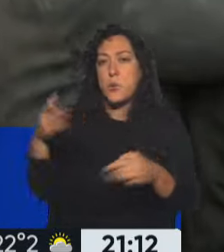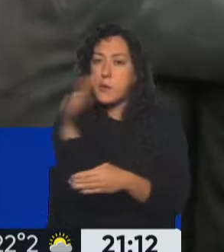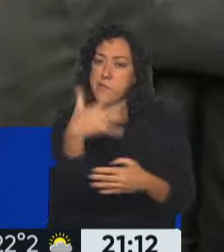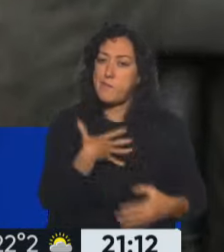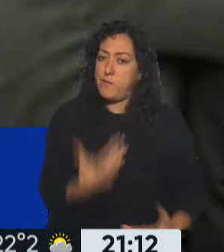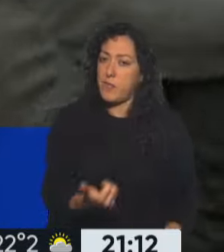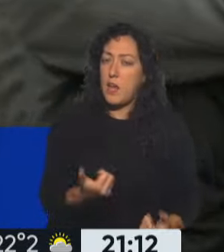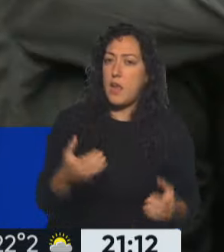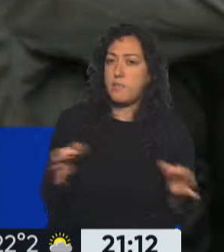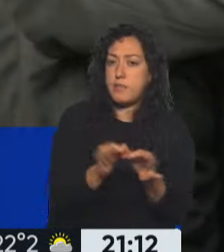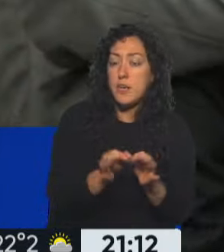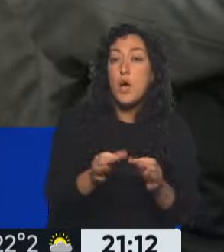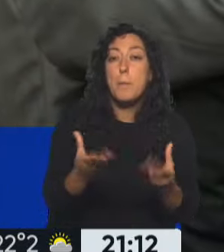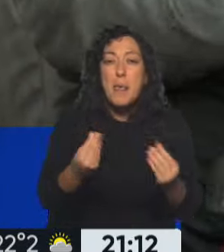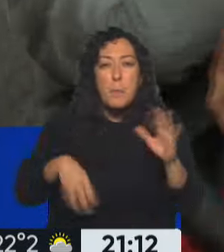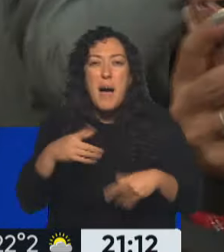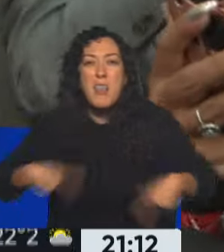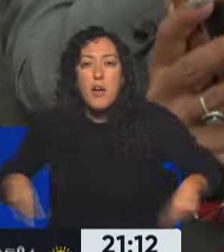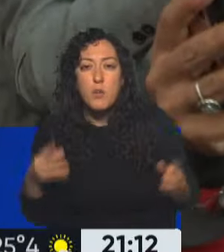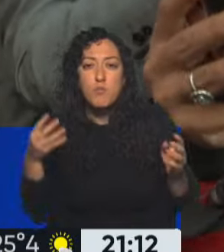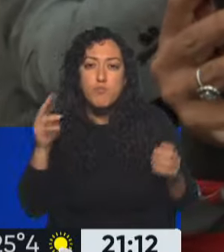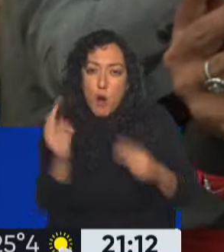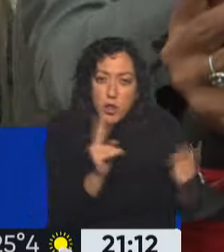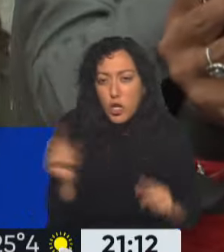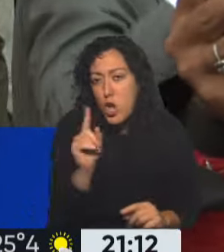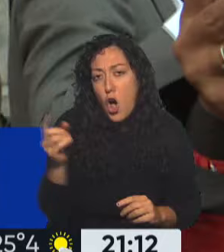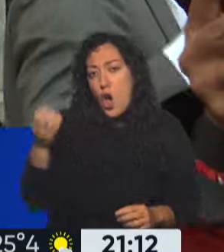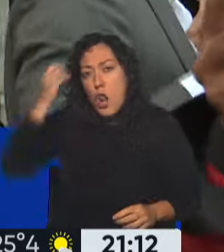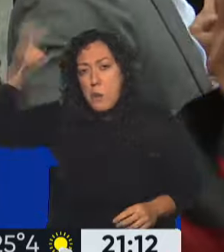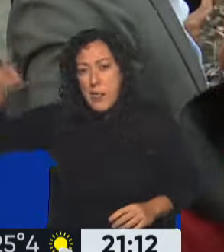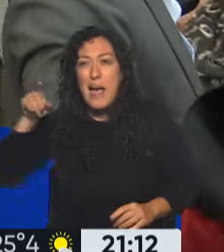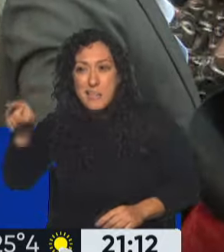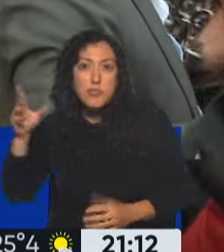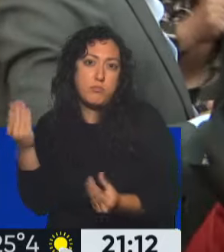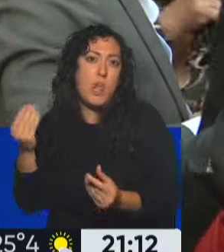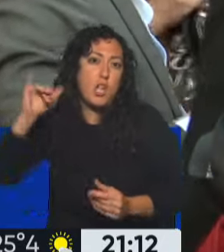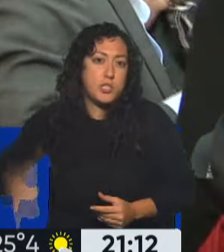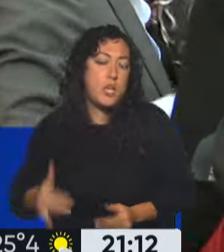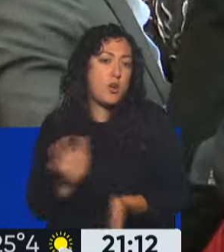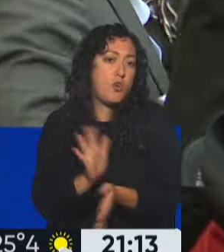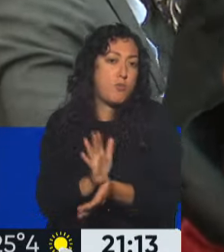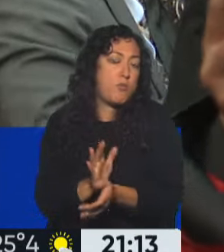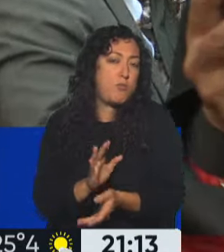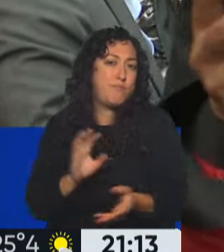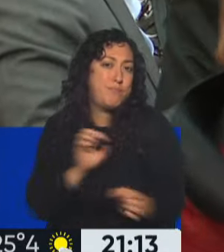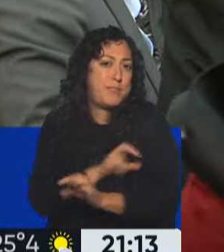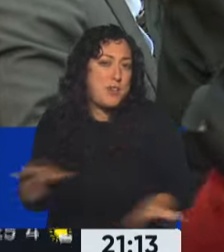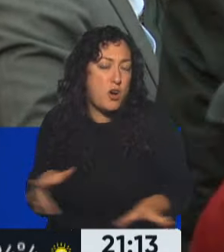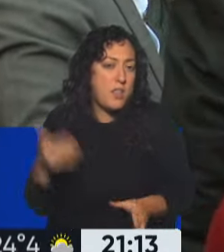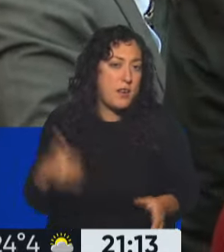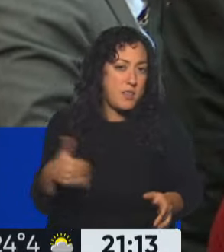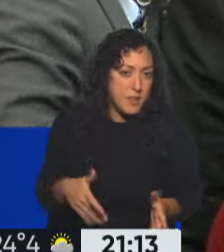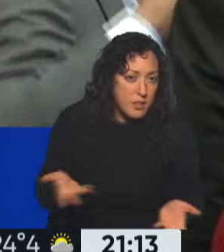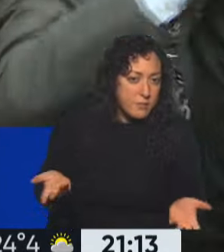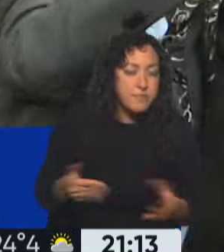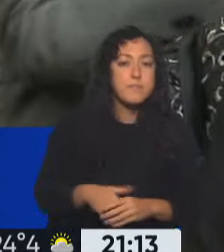tenemos nosotros miedo es al olvido. El olvido es la munición más gruesa que hay para el corazón de un veterano como para cualquier argentino. Entonces nosotros con